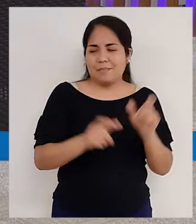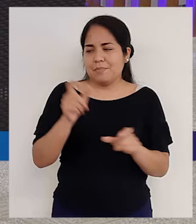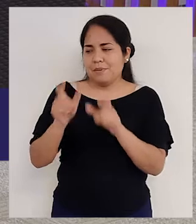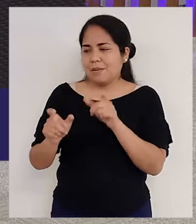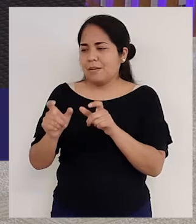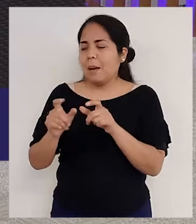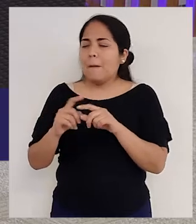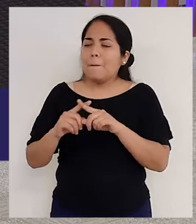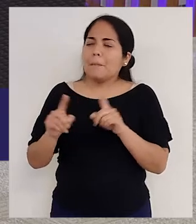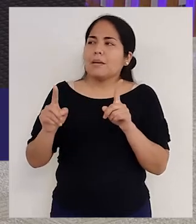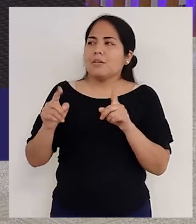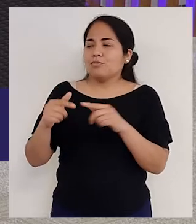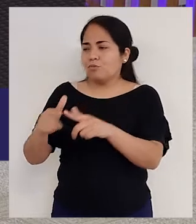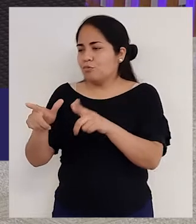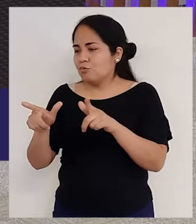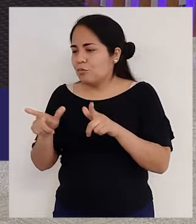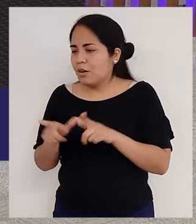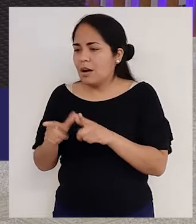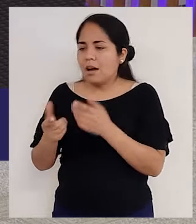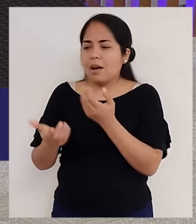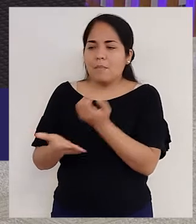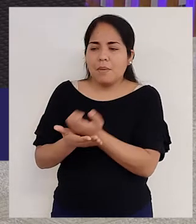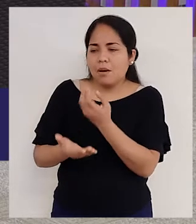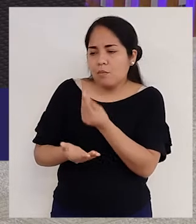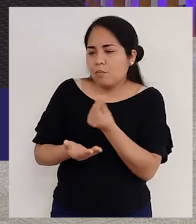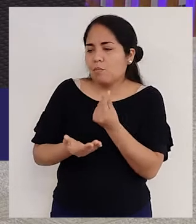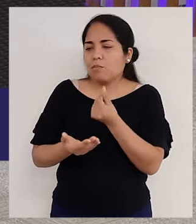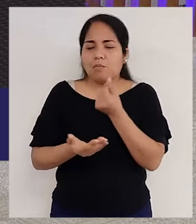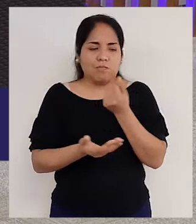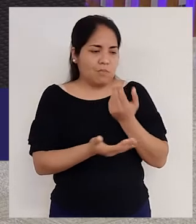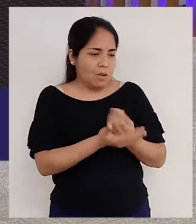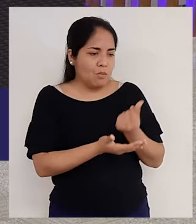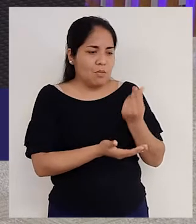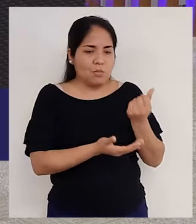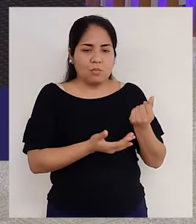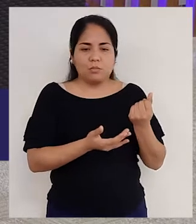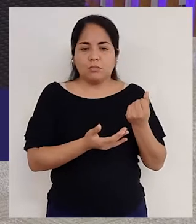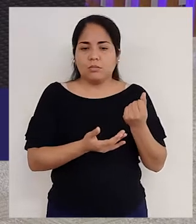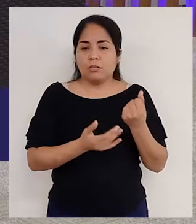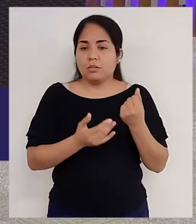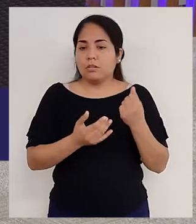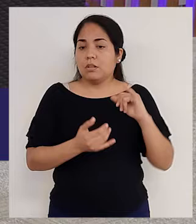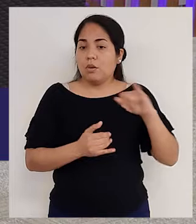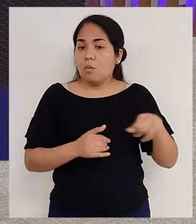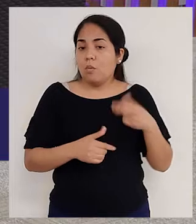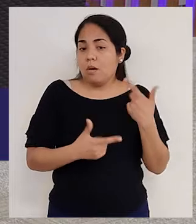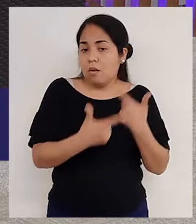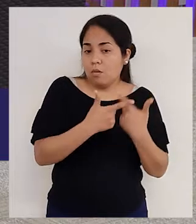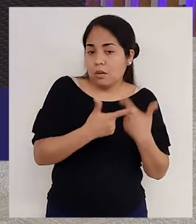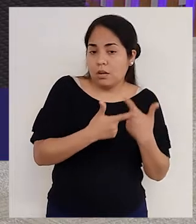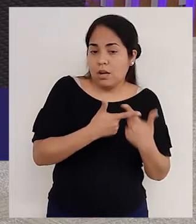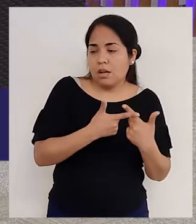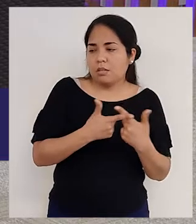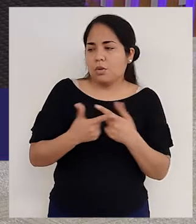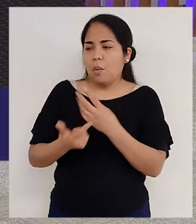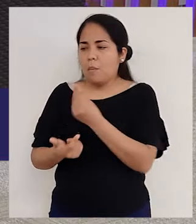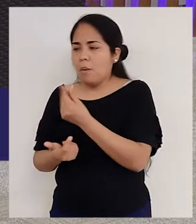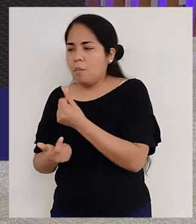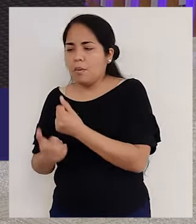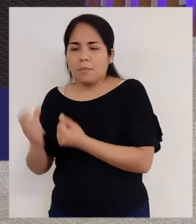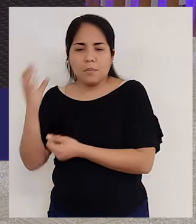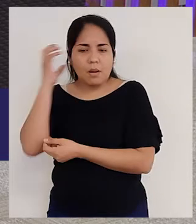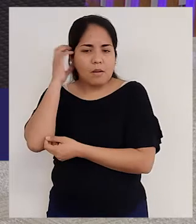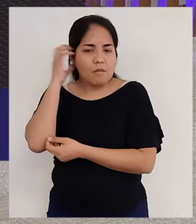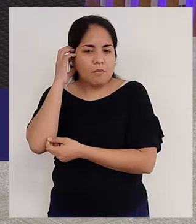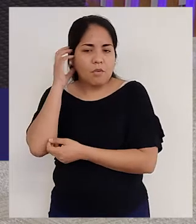personas, claro, en términos de infraestructura y de presupuesto. ¿Cuál es el presupuesto de San Juan del Lurigancho? ¿Cuál es el